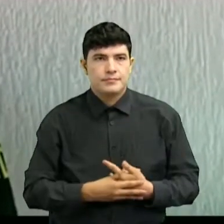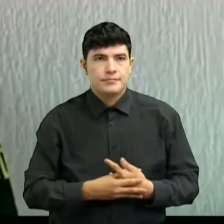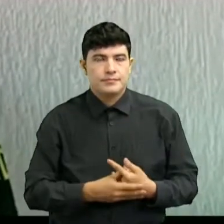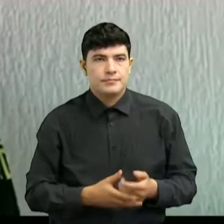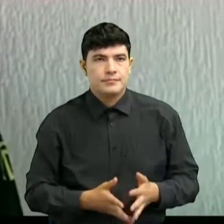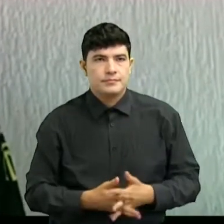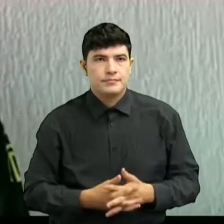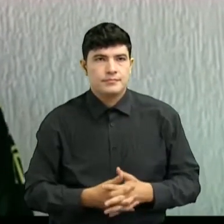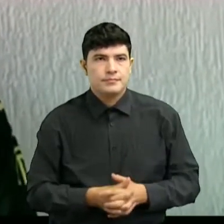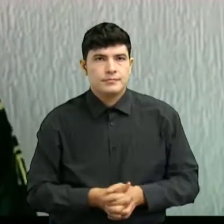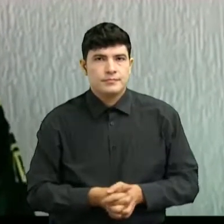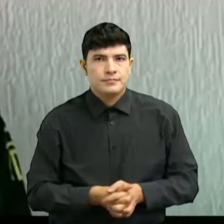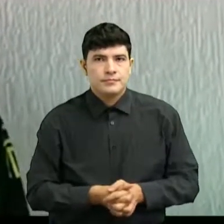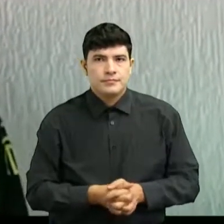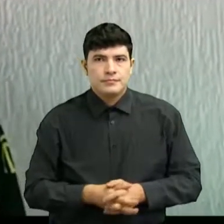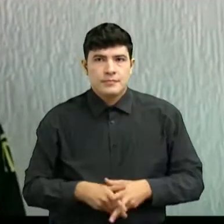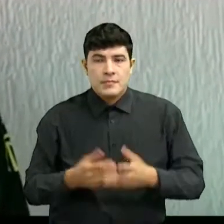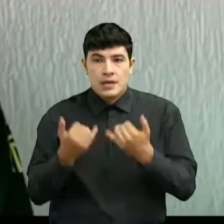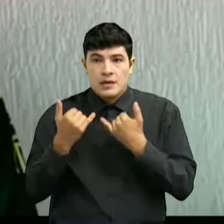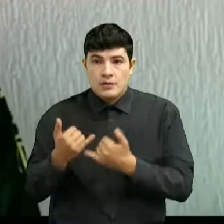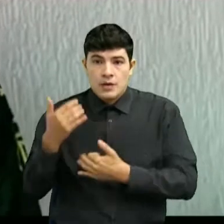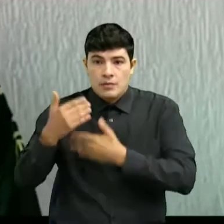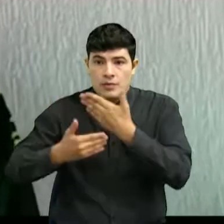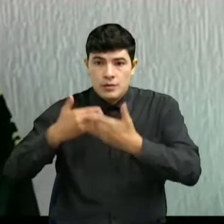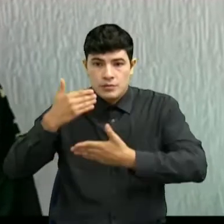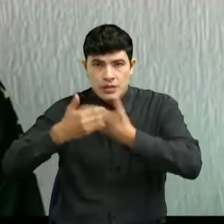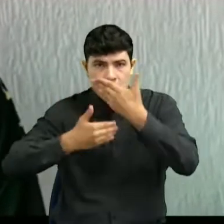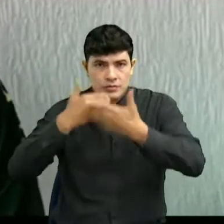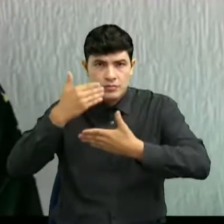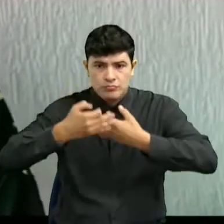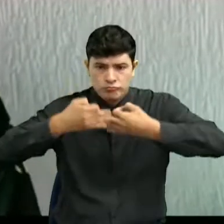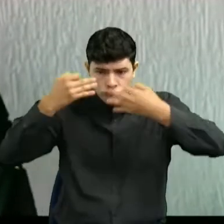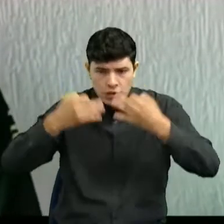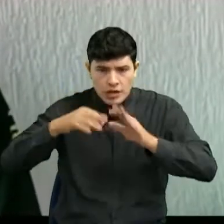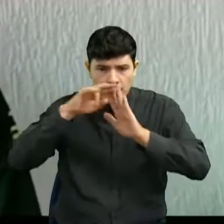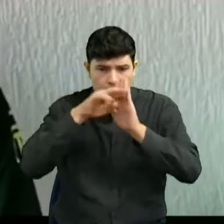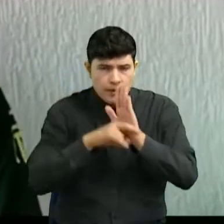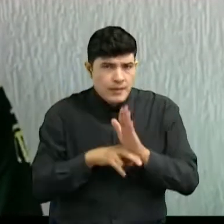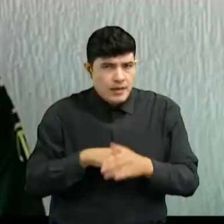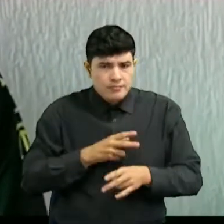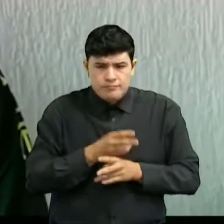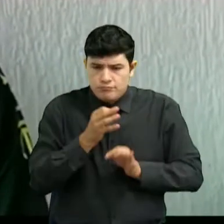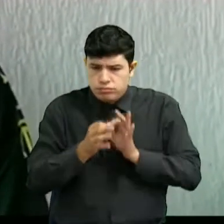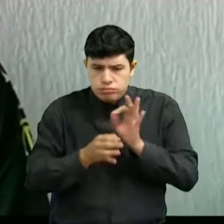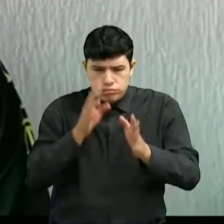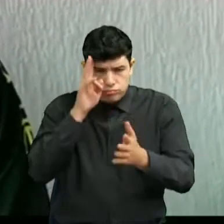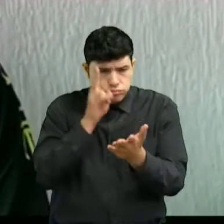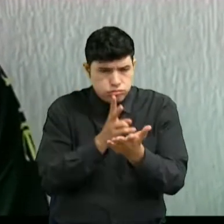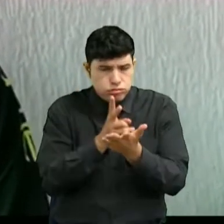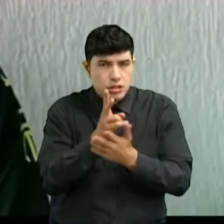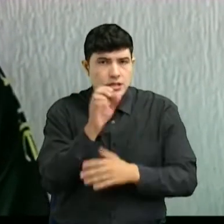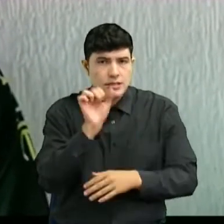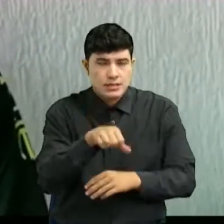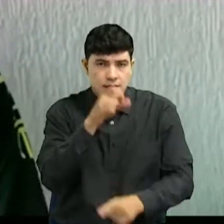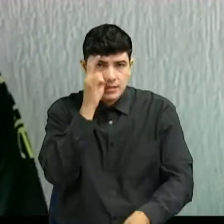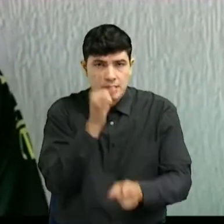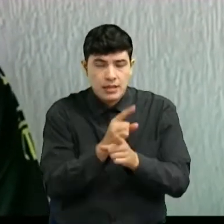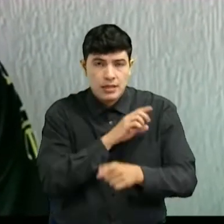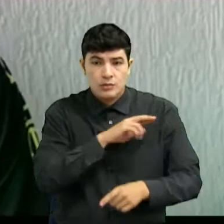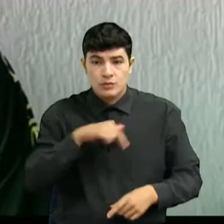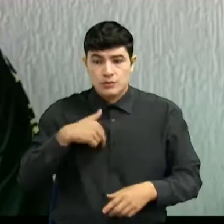estrictamente, lo ha hecho paso a paso como se ha mandado y bueno, todos también los jugadores somos